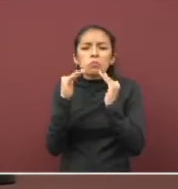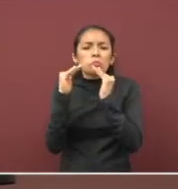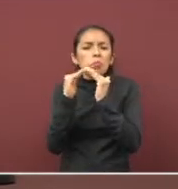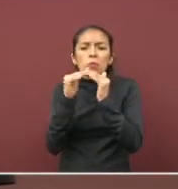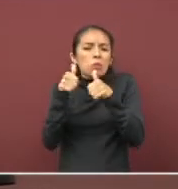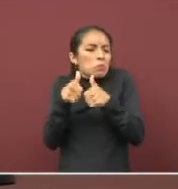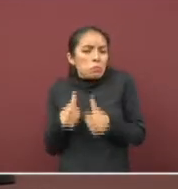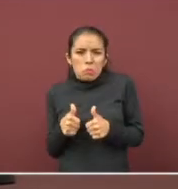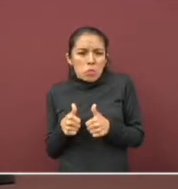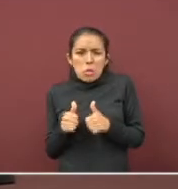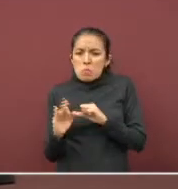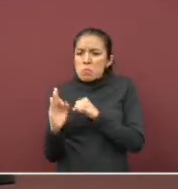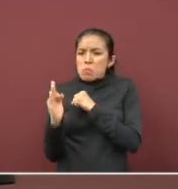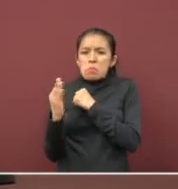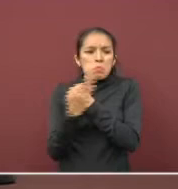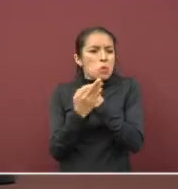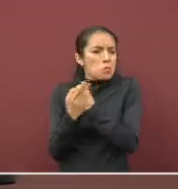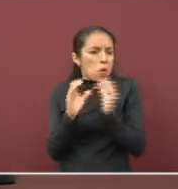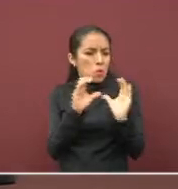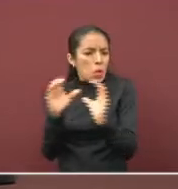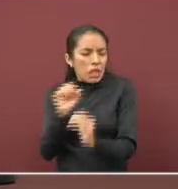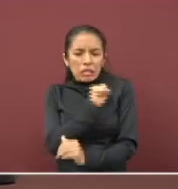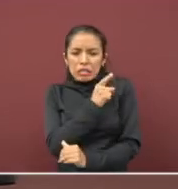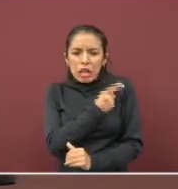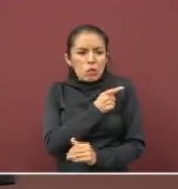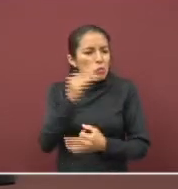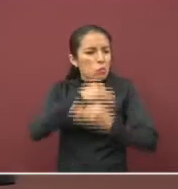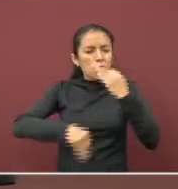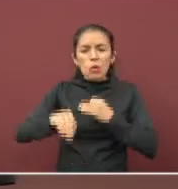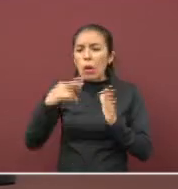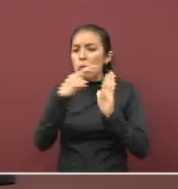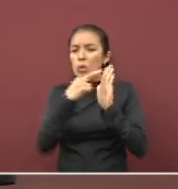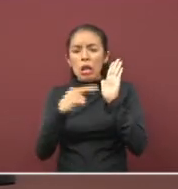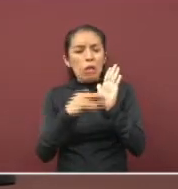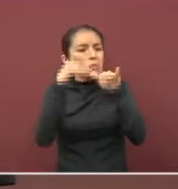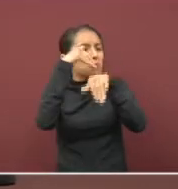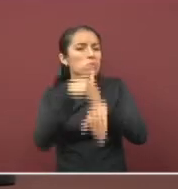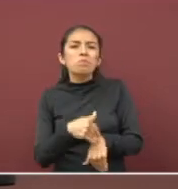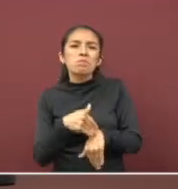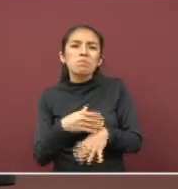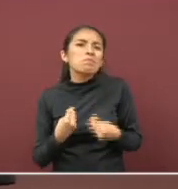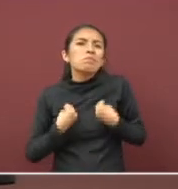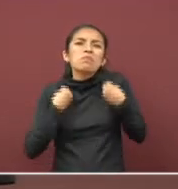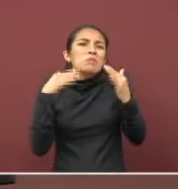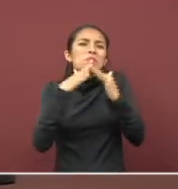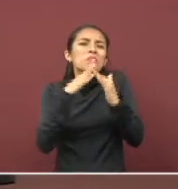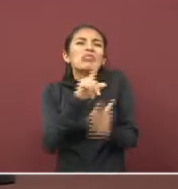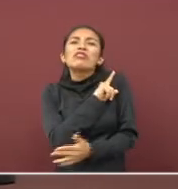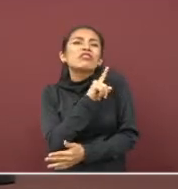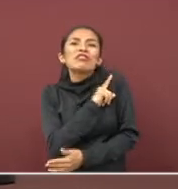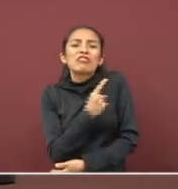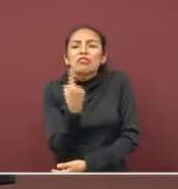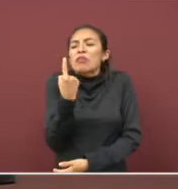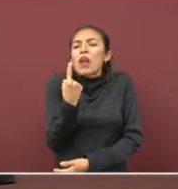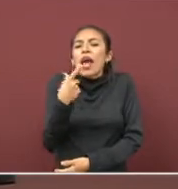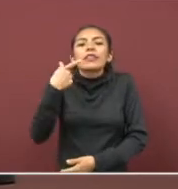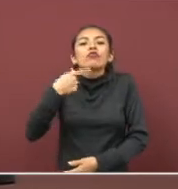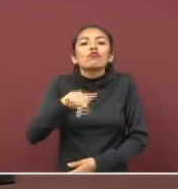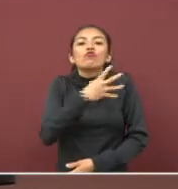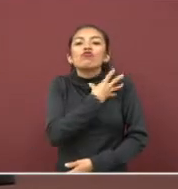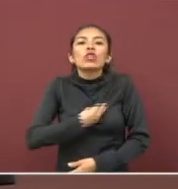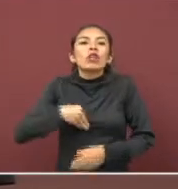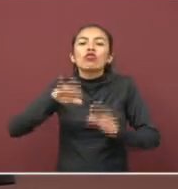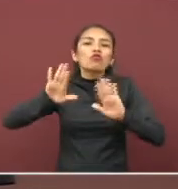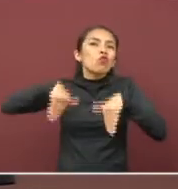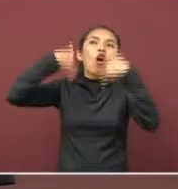bien protegida con todas las medidas de higiene vive sola sus hijos se encuentran fuera del estado